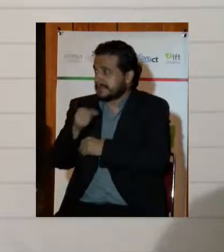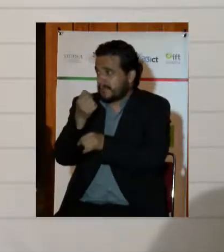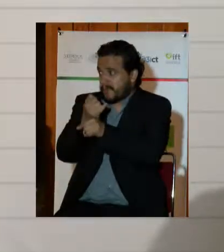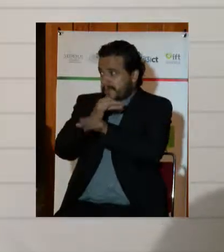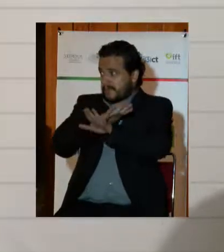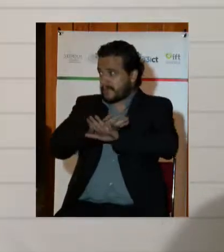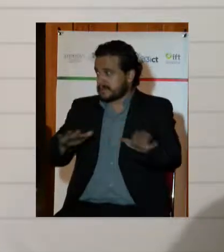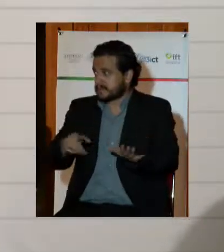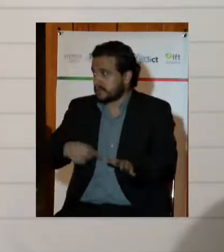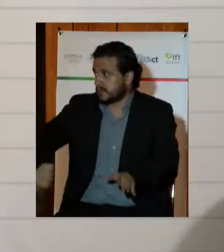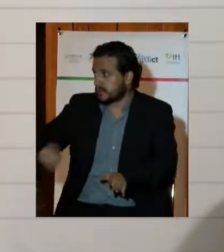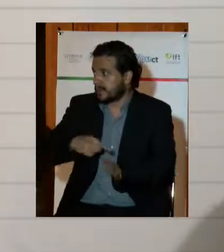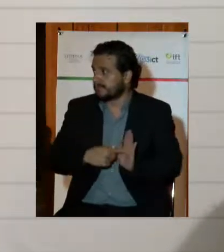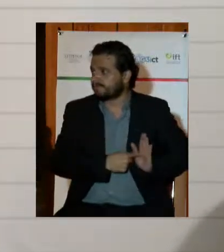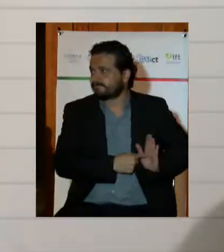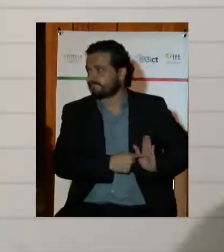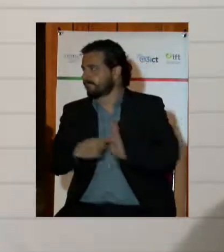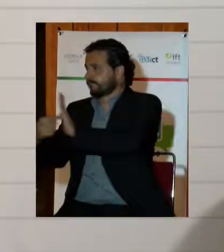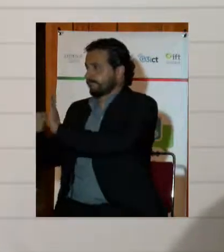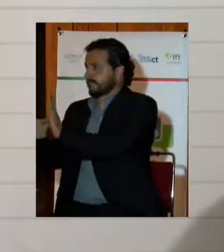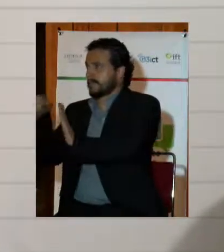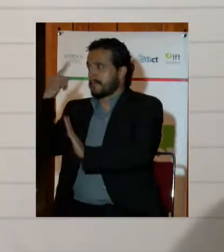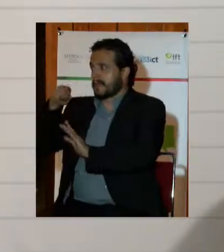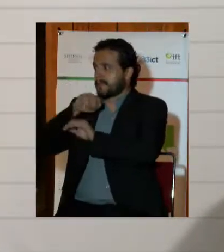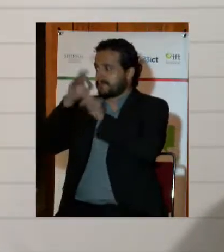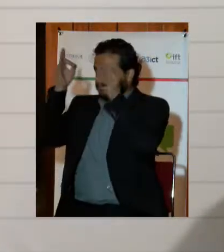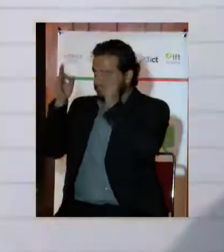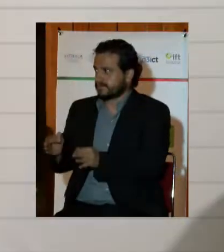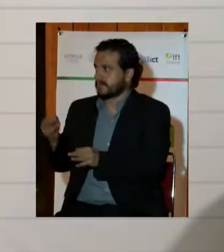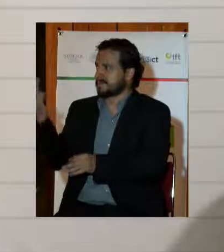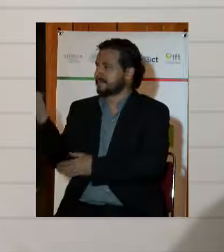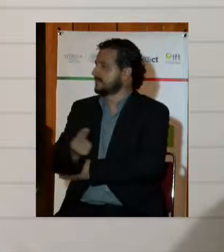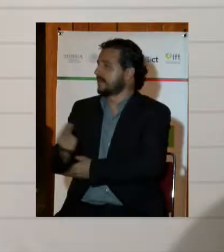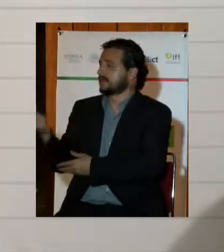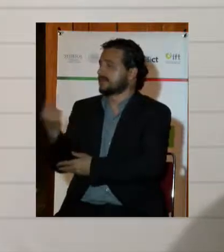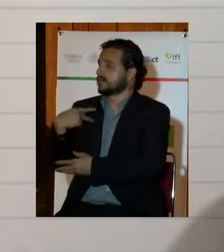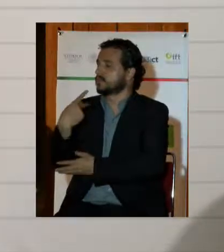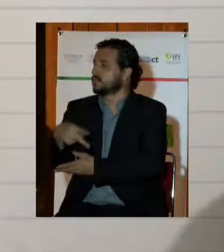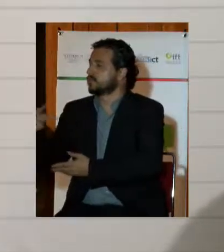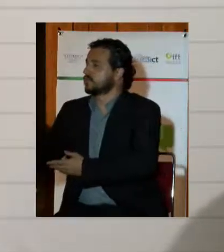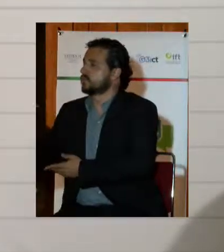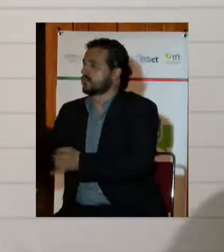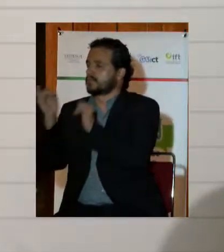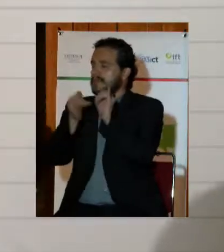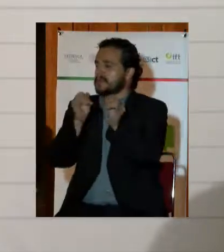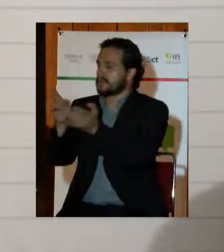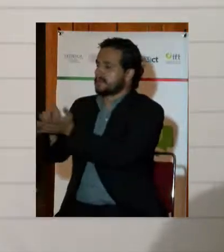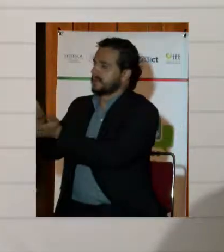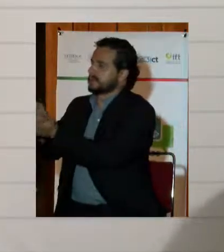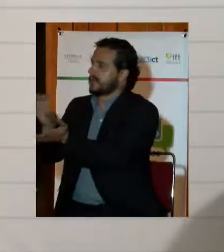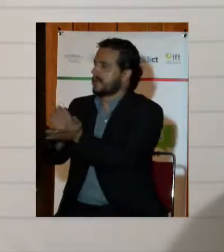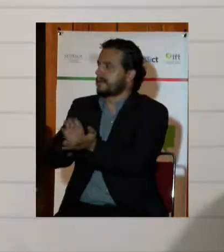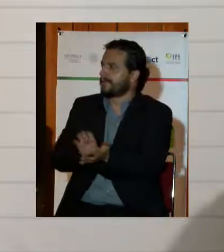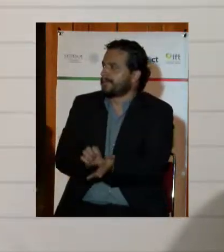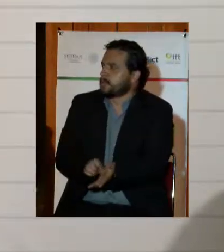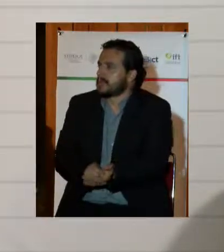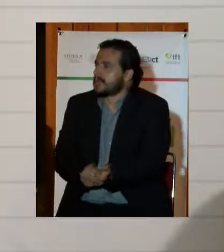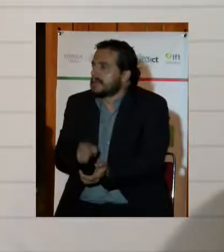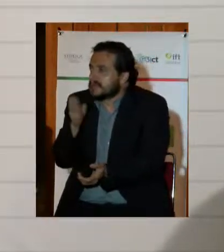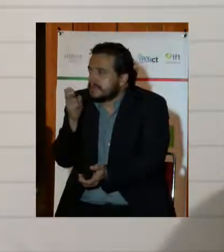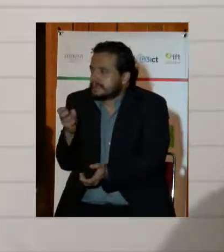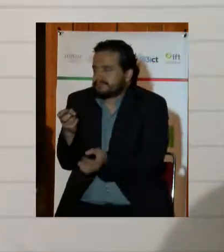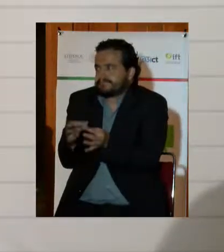forma y a un ritmo apropiado a sus necesidades individuales. Y eso es crítico por la importancia que